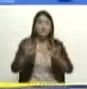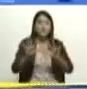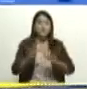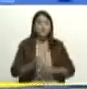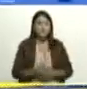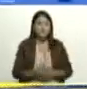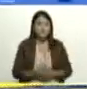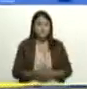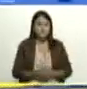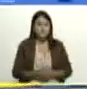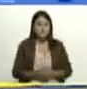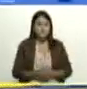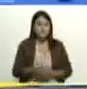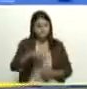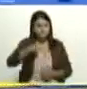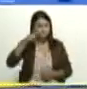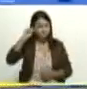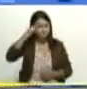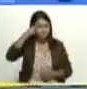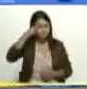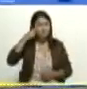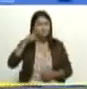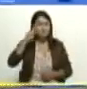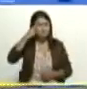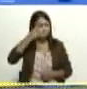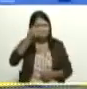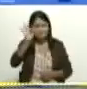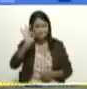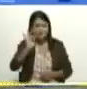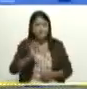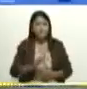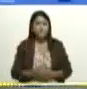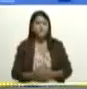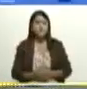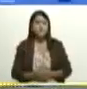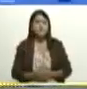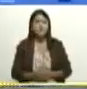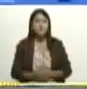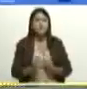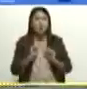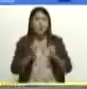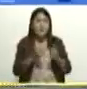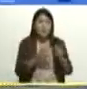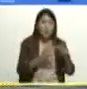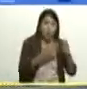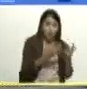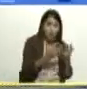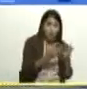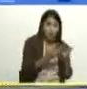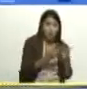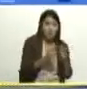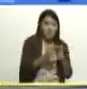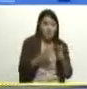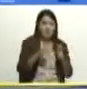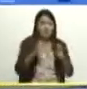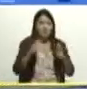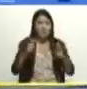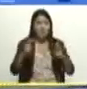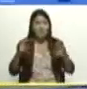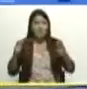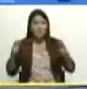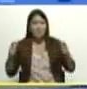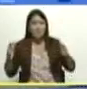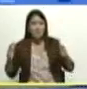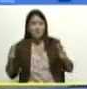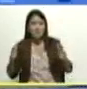tengo, los recuerdo perfectamente. Fuimos configurando, arrancamos con 8 motores y luego fuimos configurando